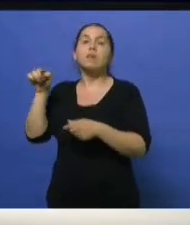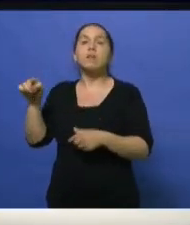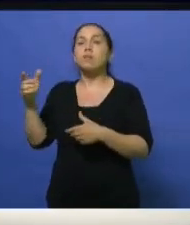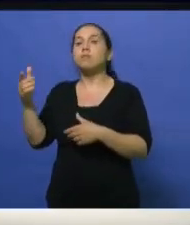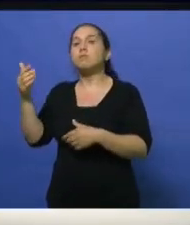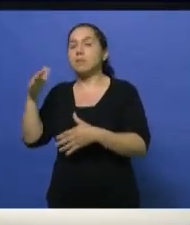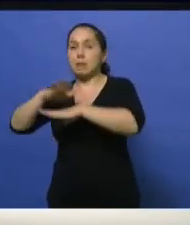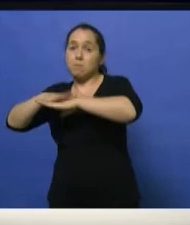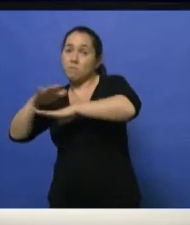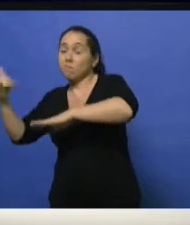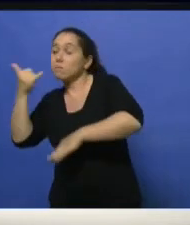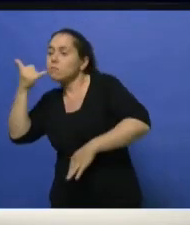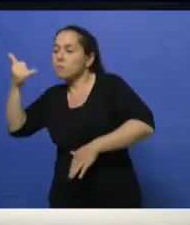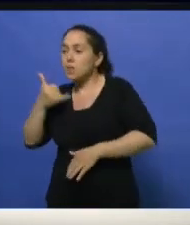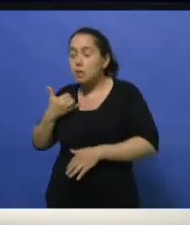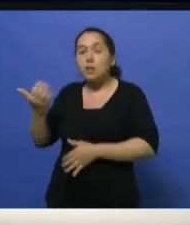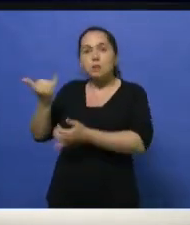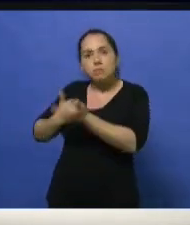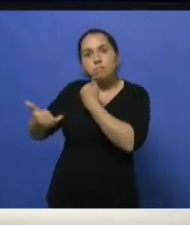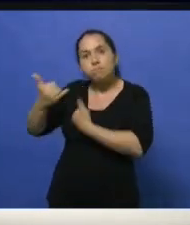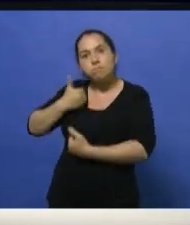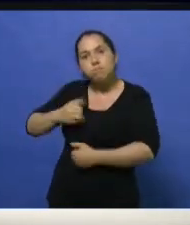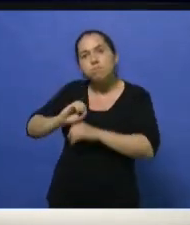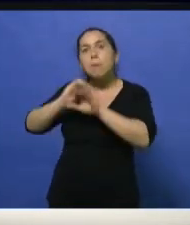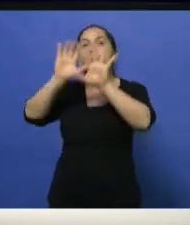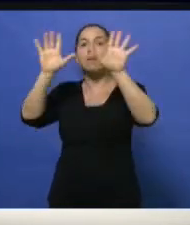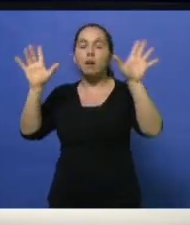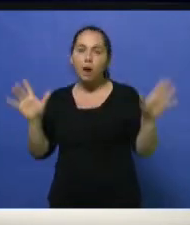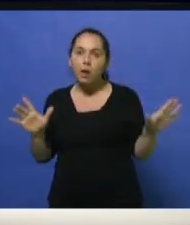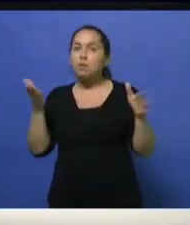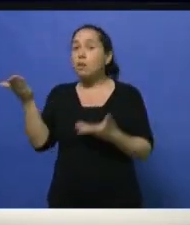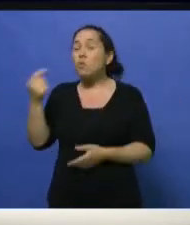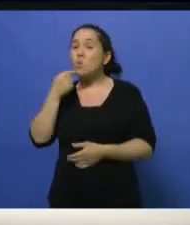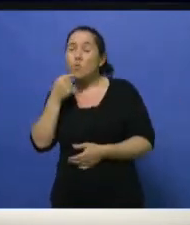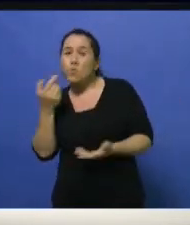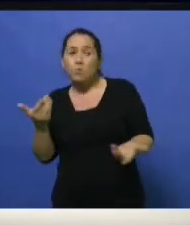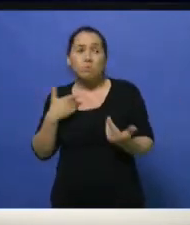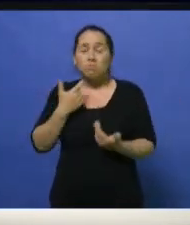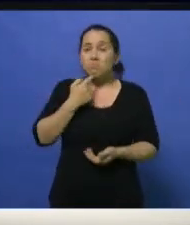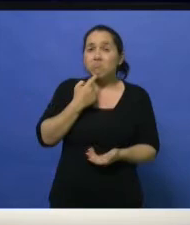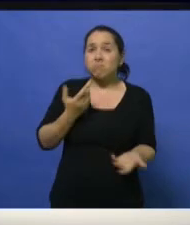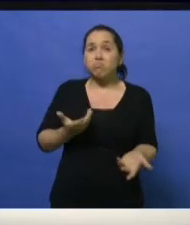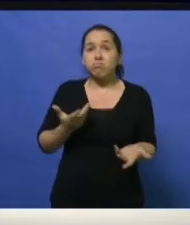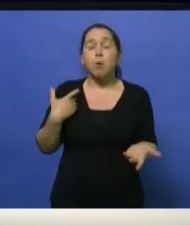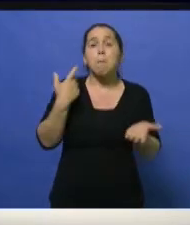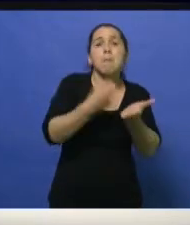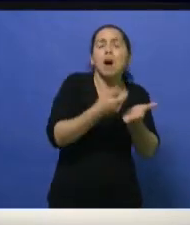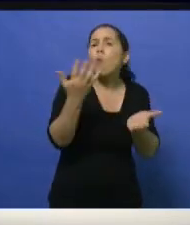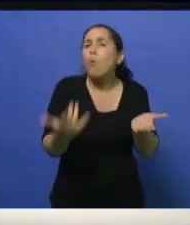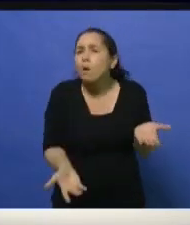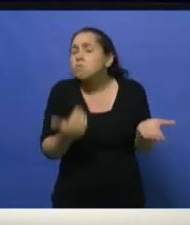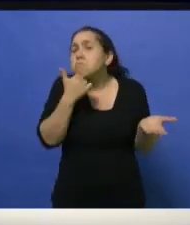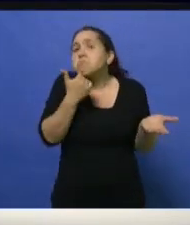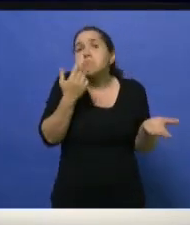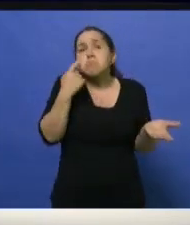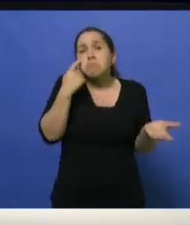atiende y nos puede poner un poco más en claro cómo va a ser esto, porque ahí estaba el signo de interrogación. Tampoco sabemos cuánto vamos a estar pagando. Pero desde ya te digo